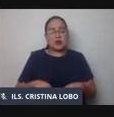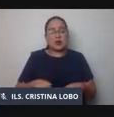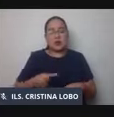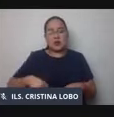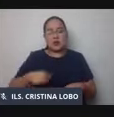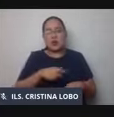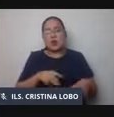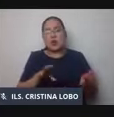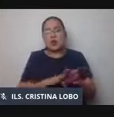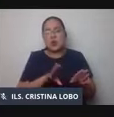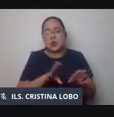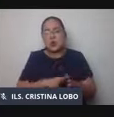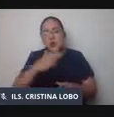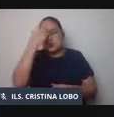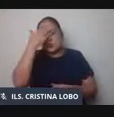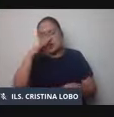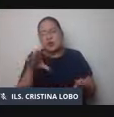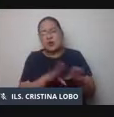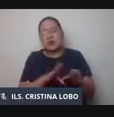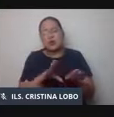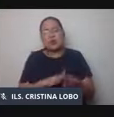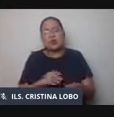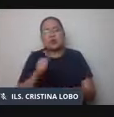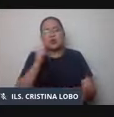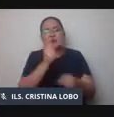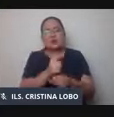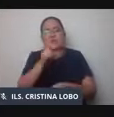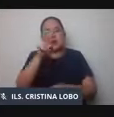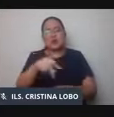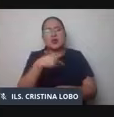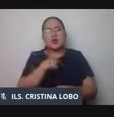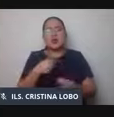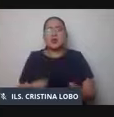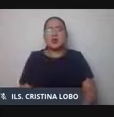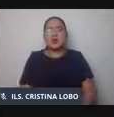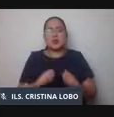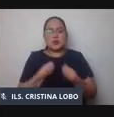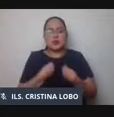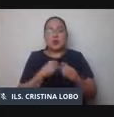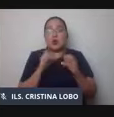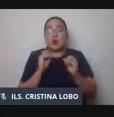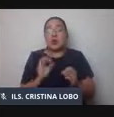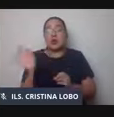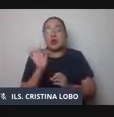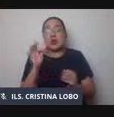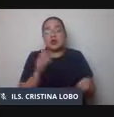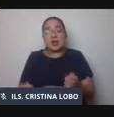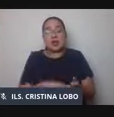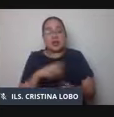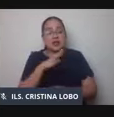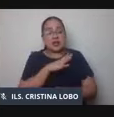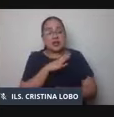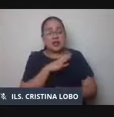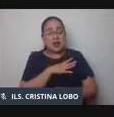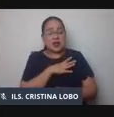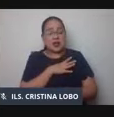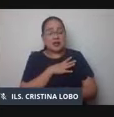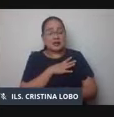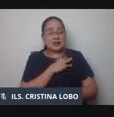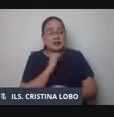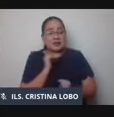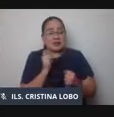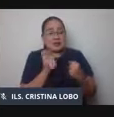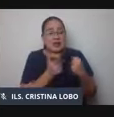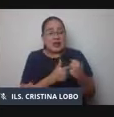cómo identificar si yo vivo, ¿no?, o si tengo un halo o